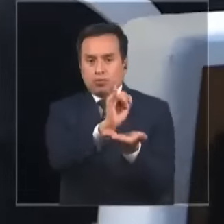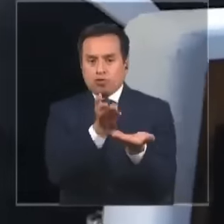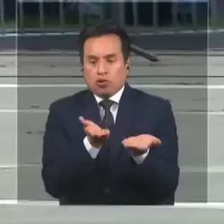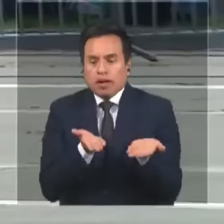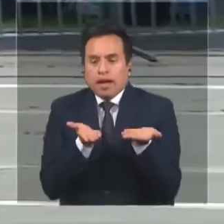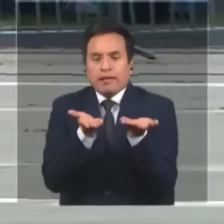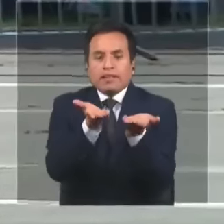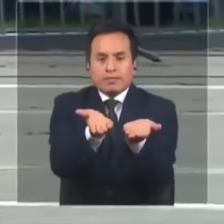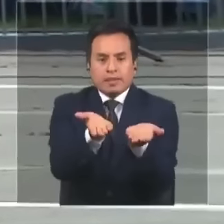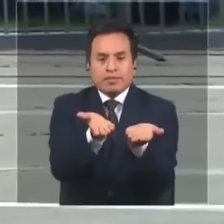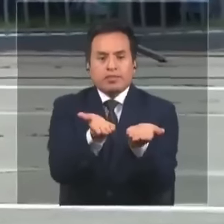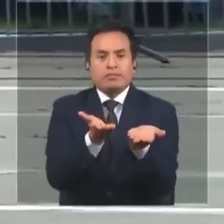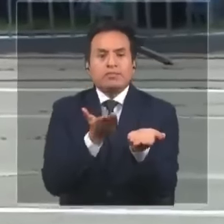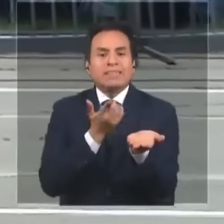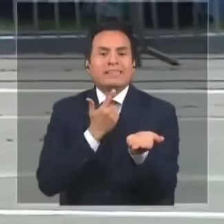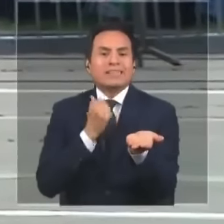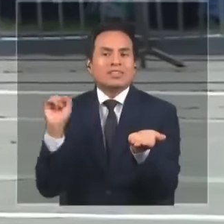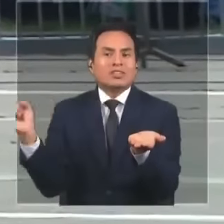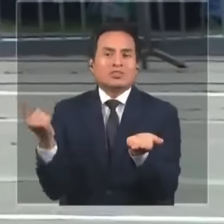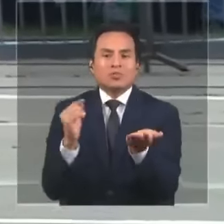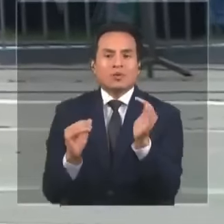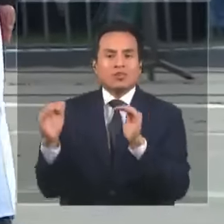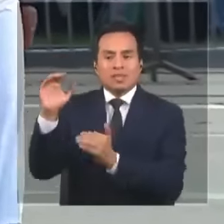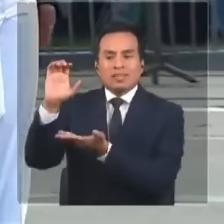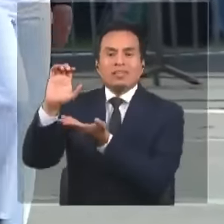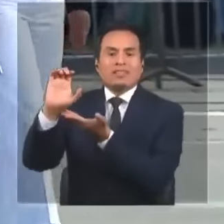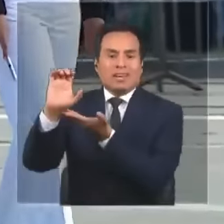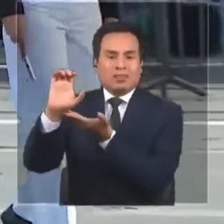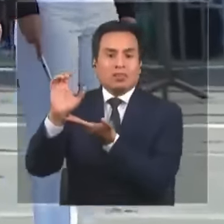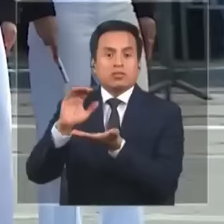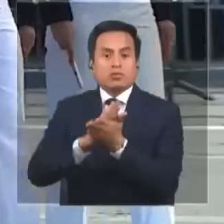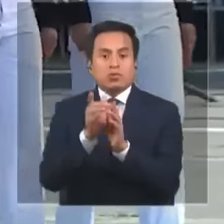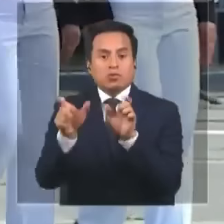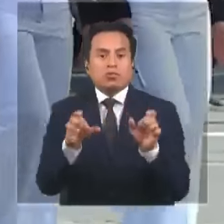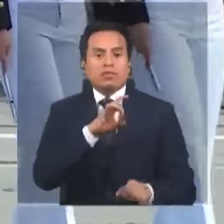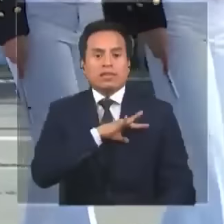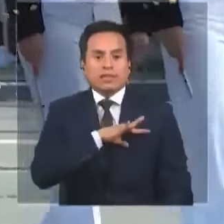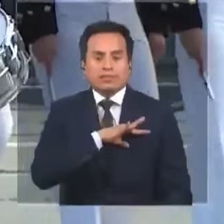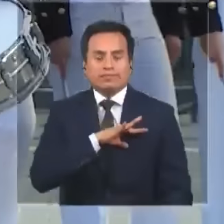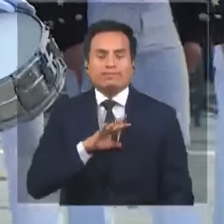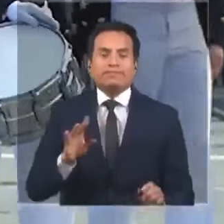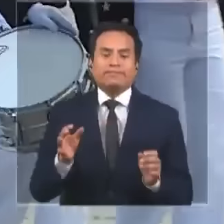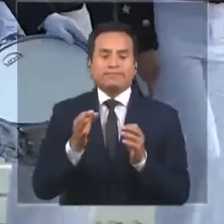al servicio de los intereses superiores del Estado y de todos los chilenos.